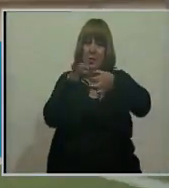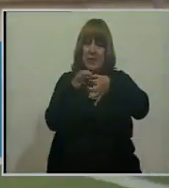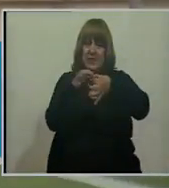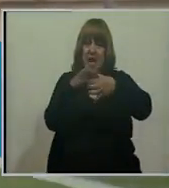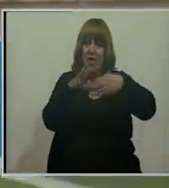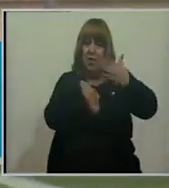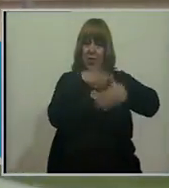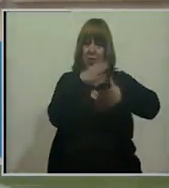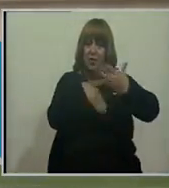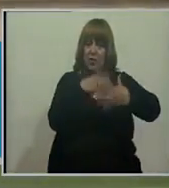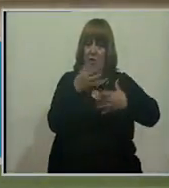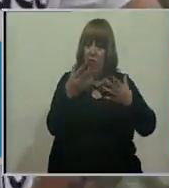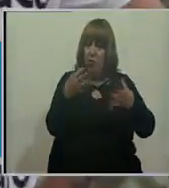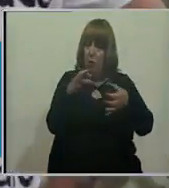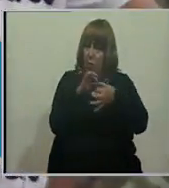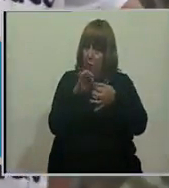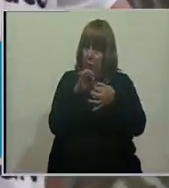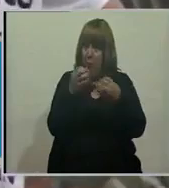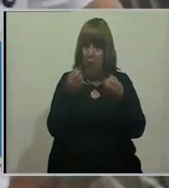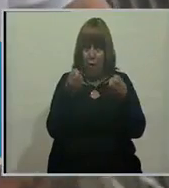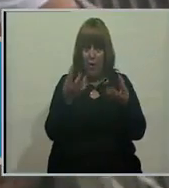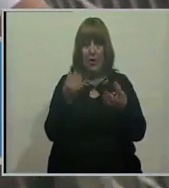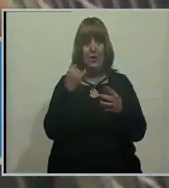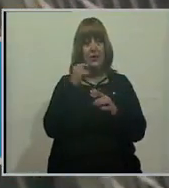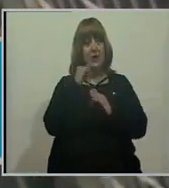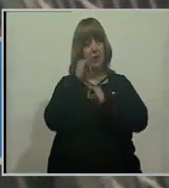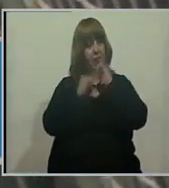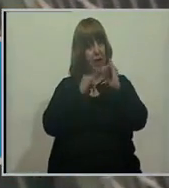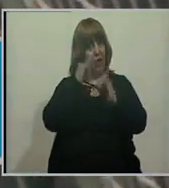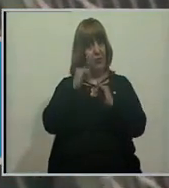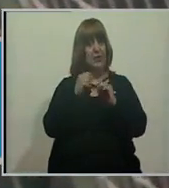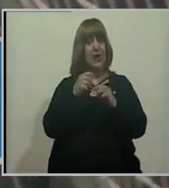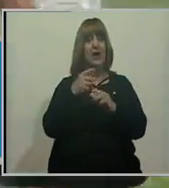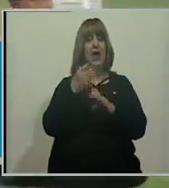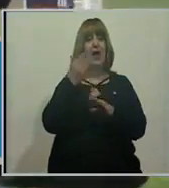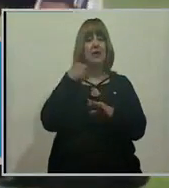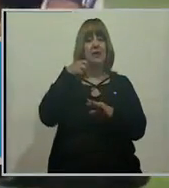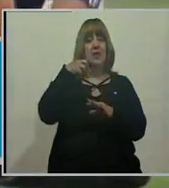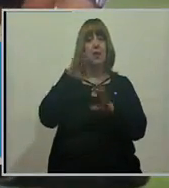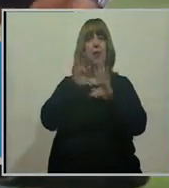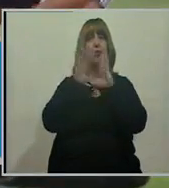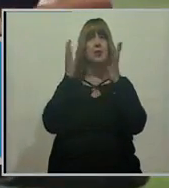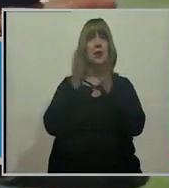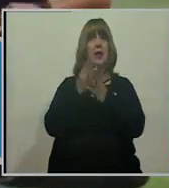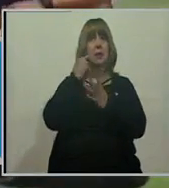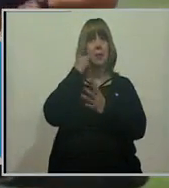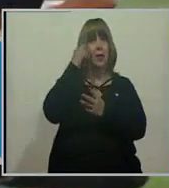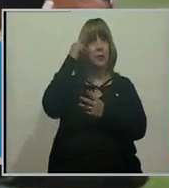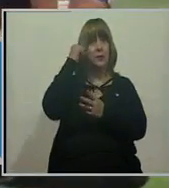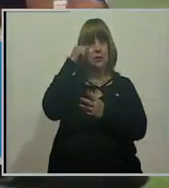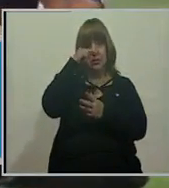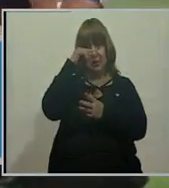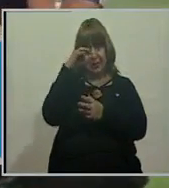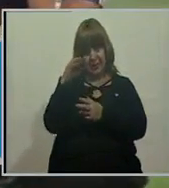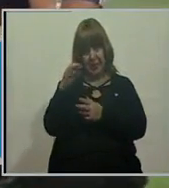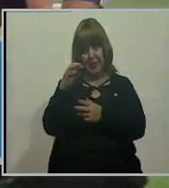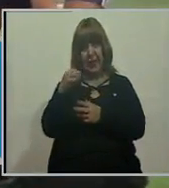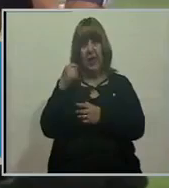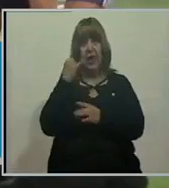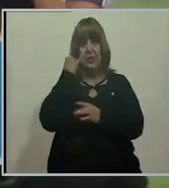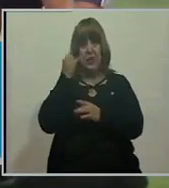al deporte y al fútbol. Sí. Te voy a contar algo que pocos saben, que se dio en la previa del Mundial del 70. Ajá. Una